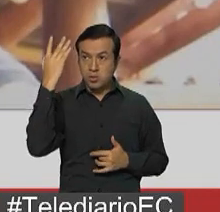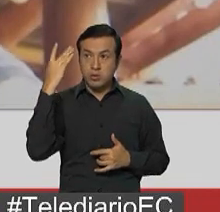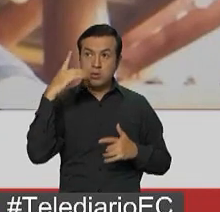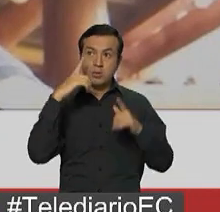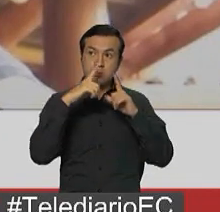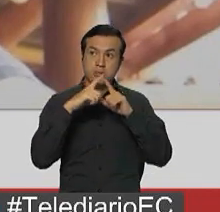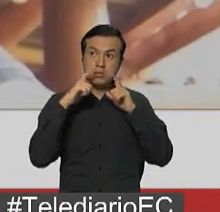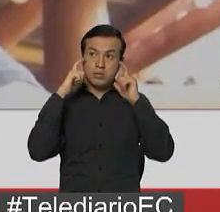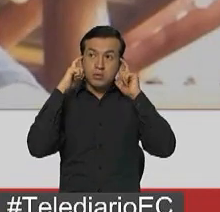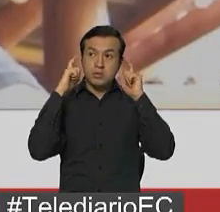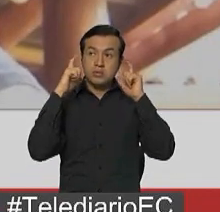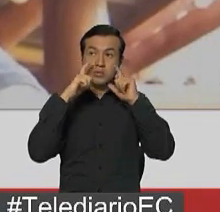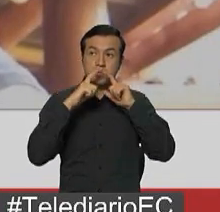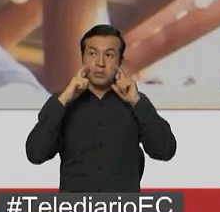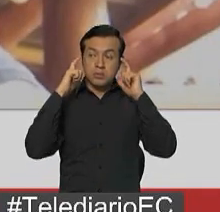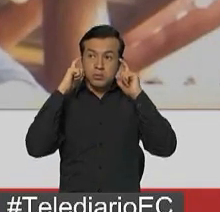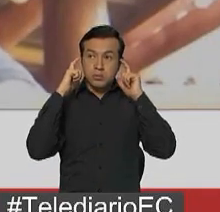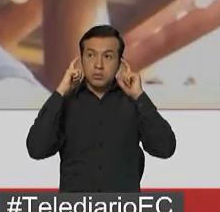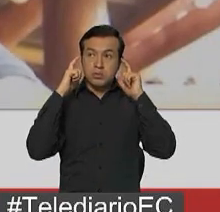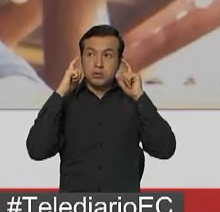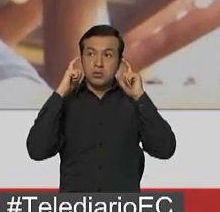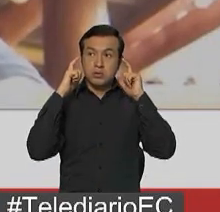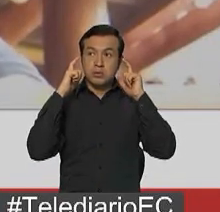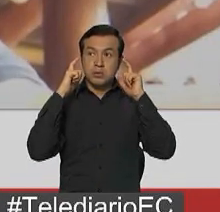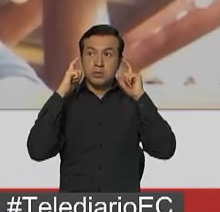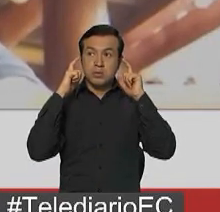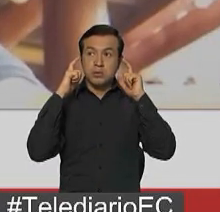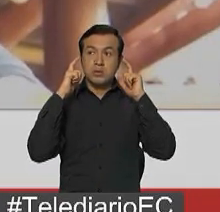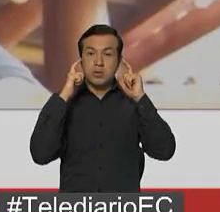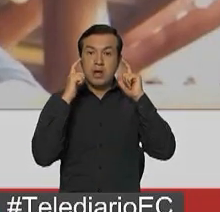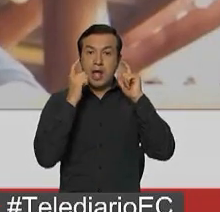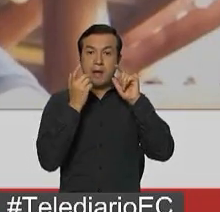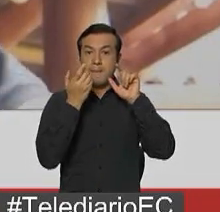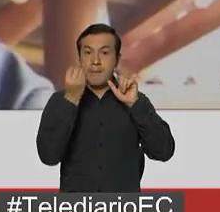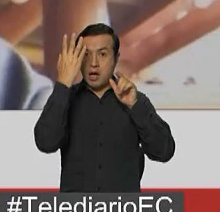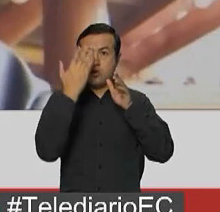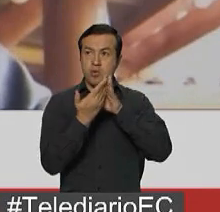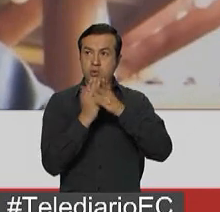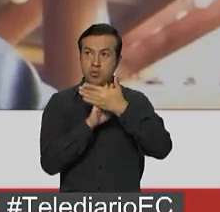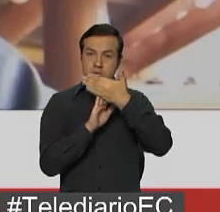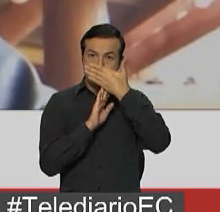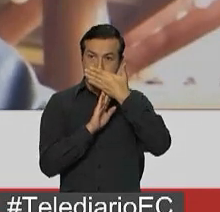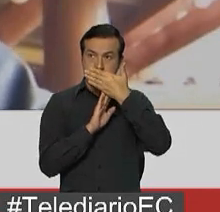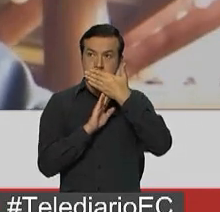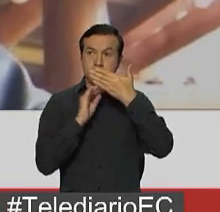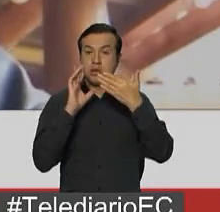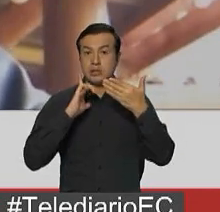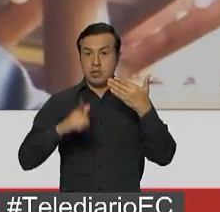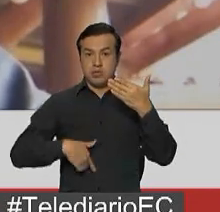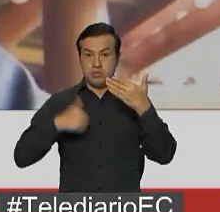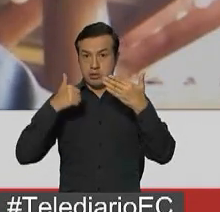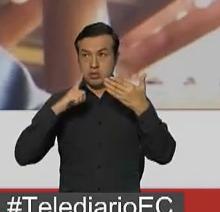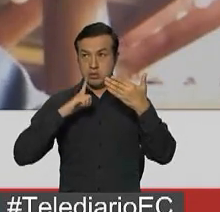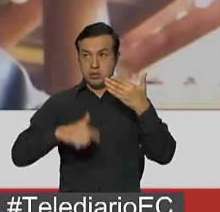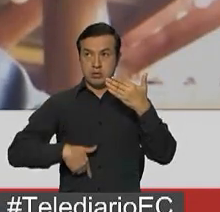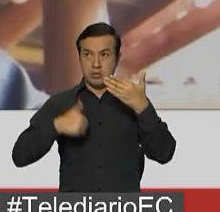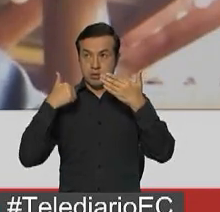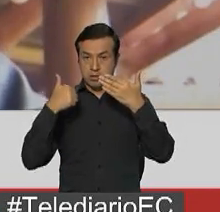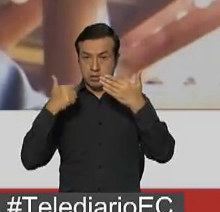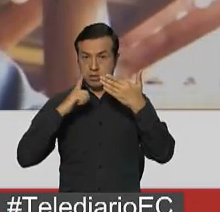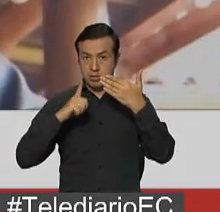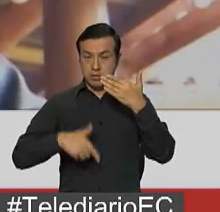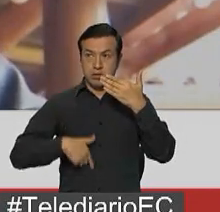blanco vamos hacia sus vías respiratorias si usted está sano y sale por